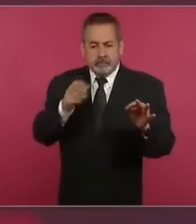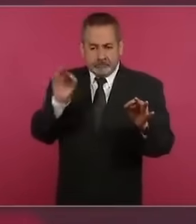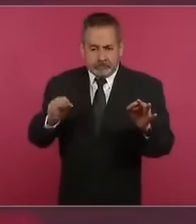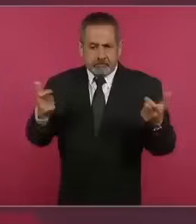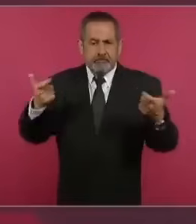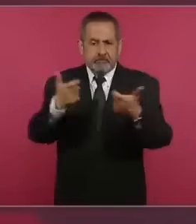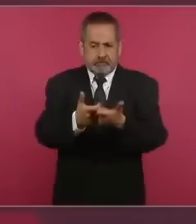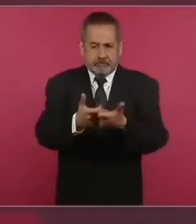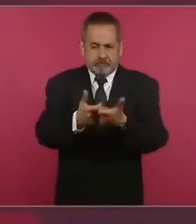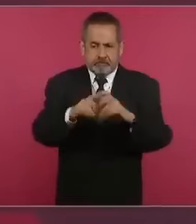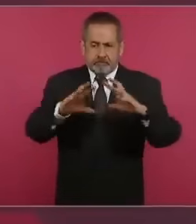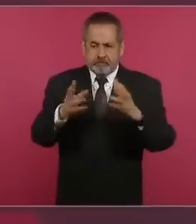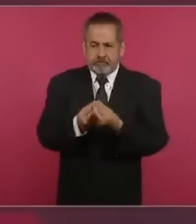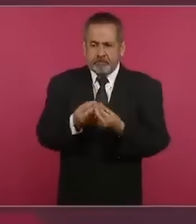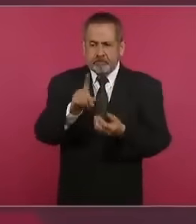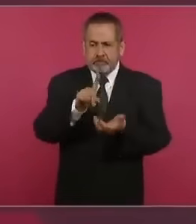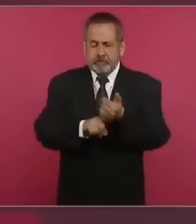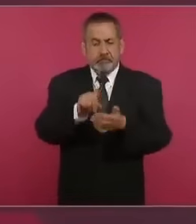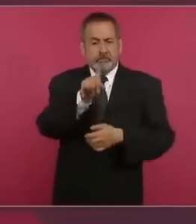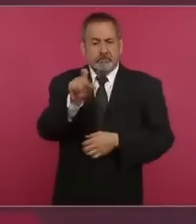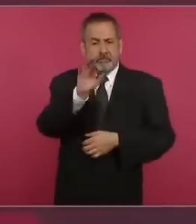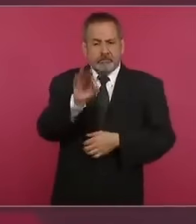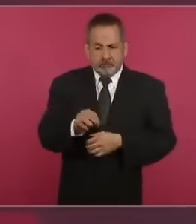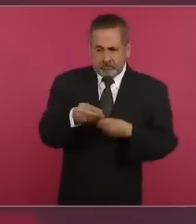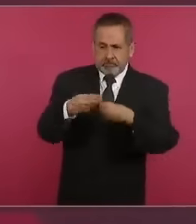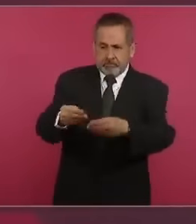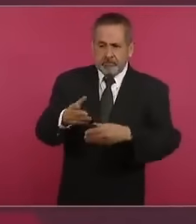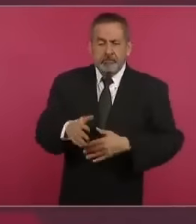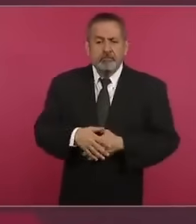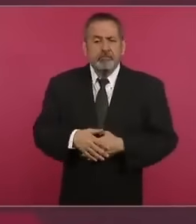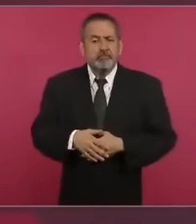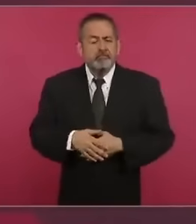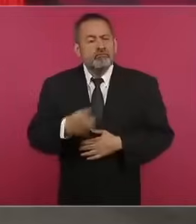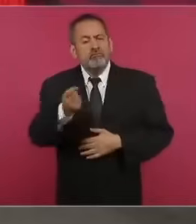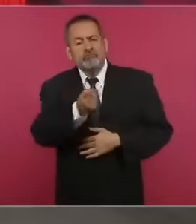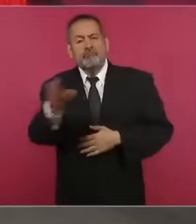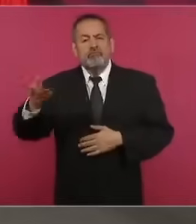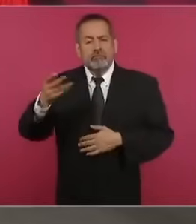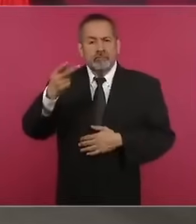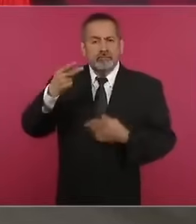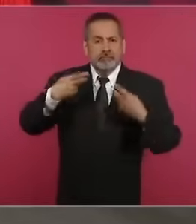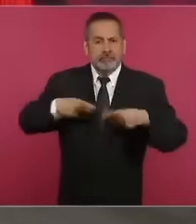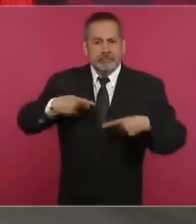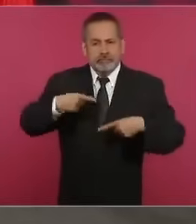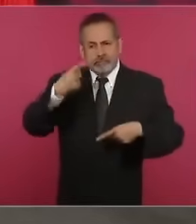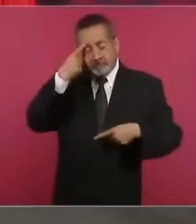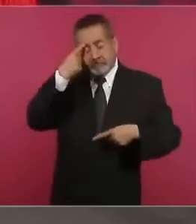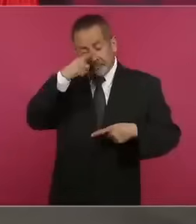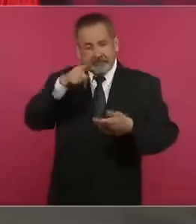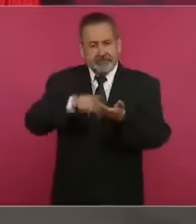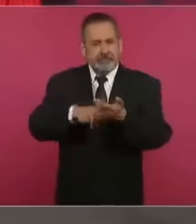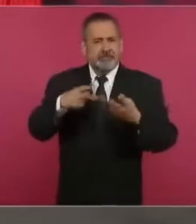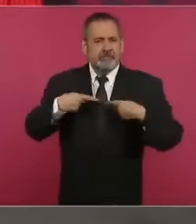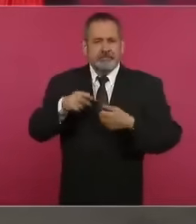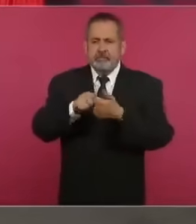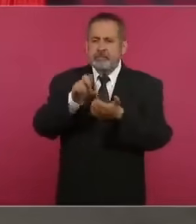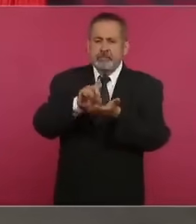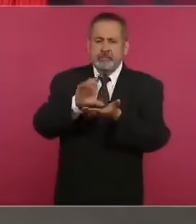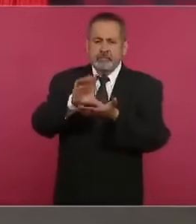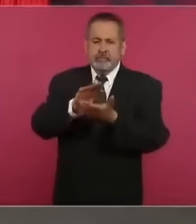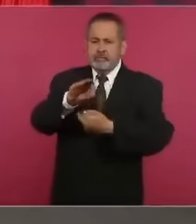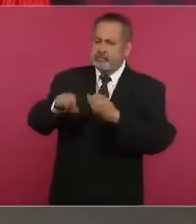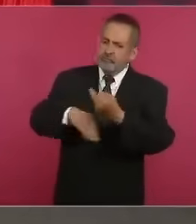a discapacitados es universal, es para todos. En eso hemos